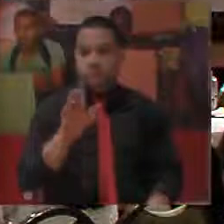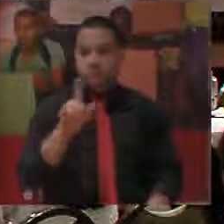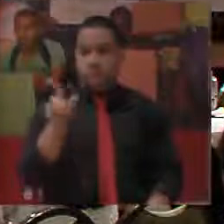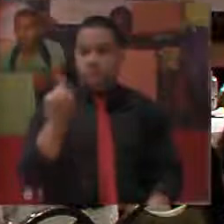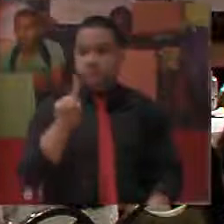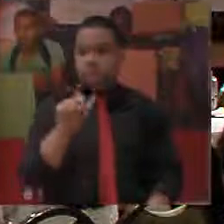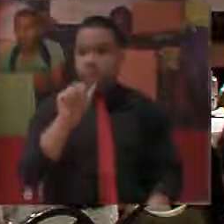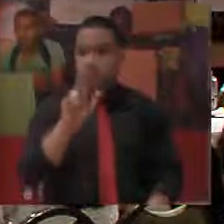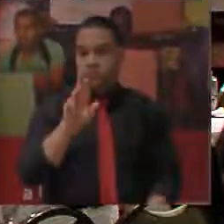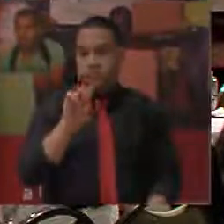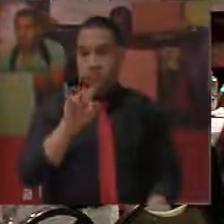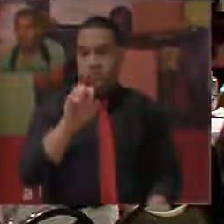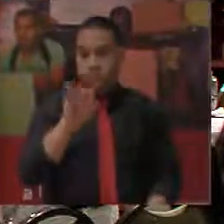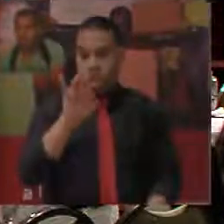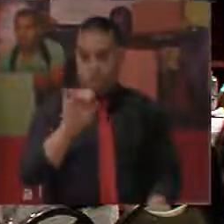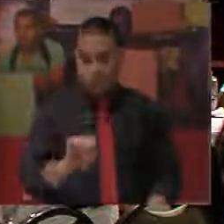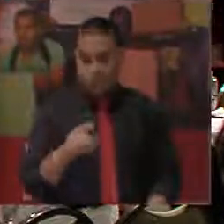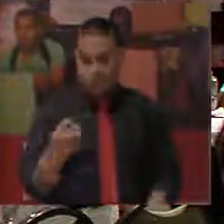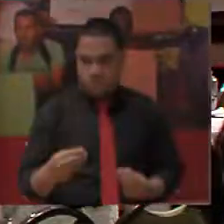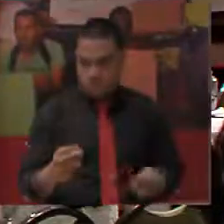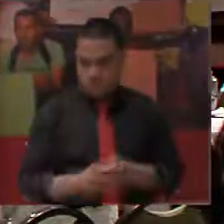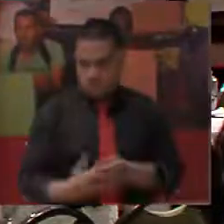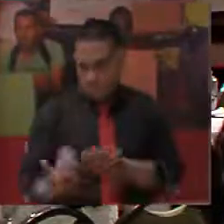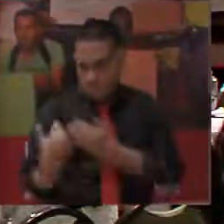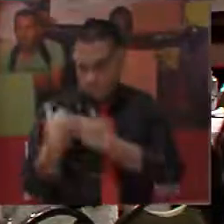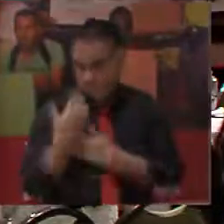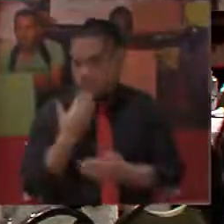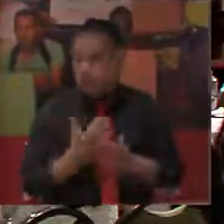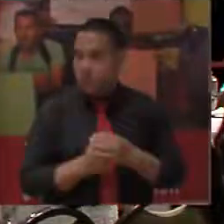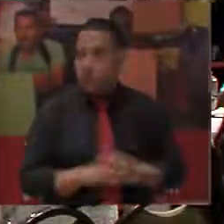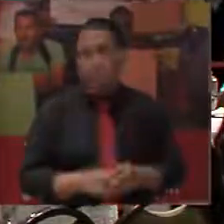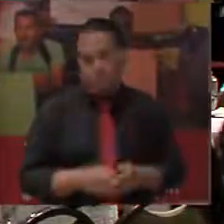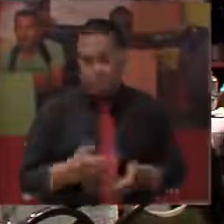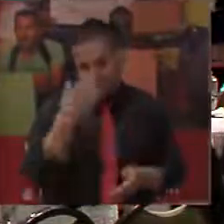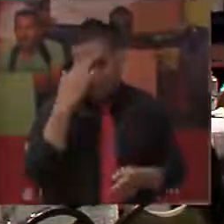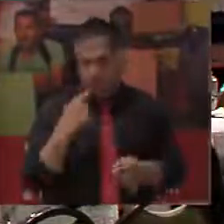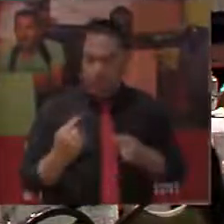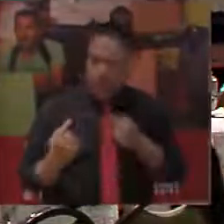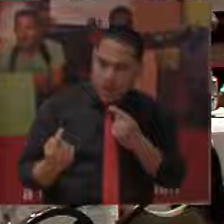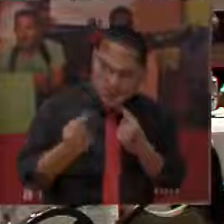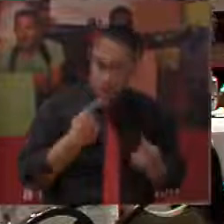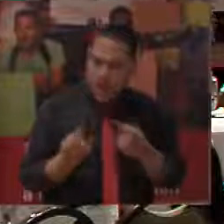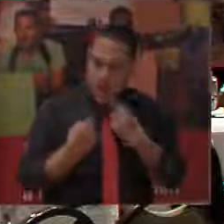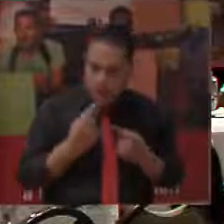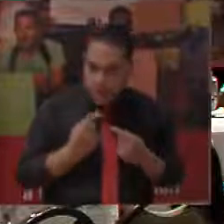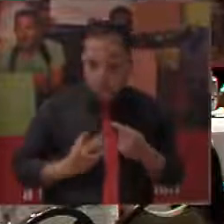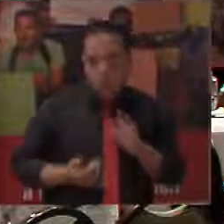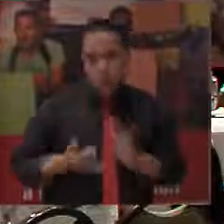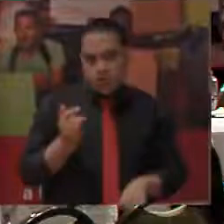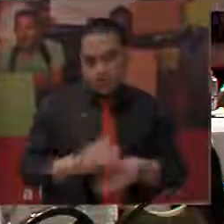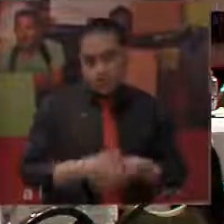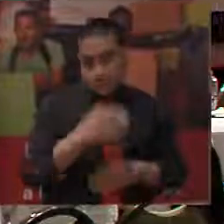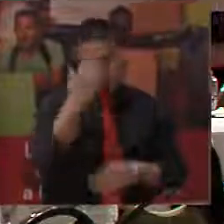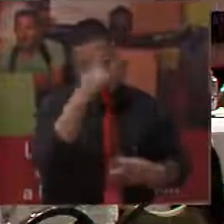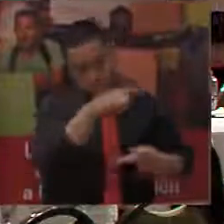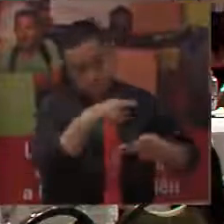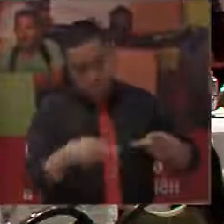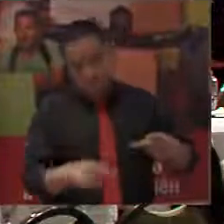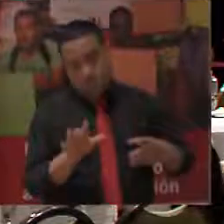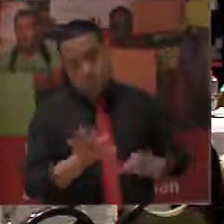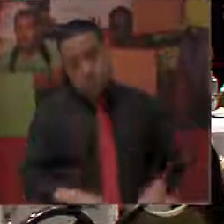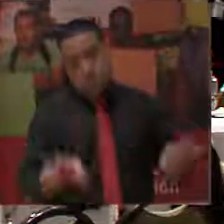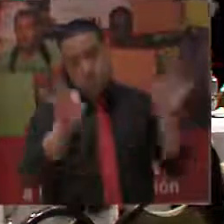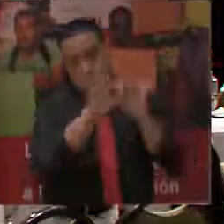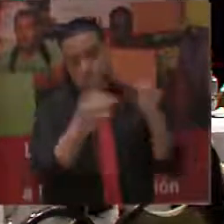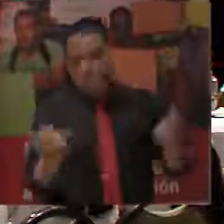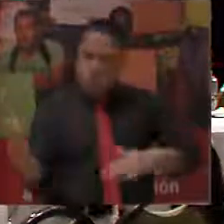estar direccionando este panel. Estamos llegando al final de los conversatorios, tenemos dos importantes momentos en esta